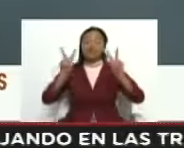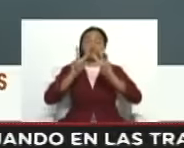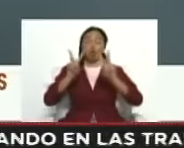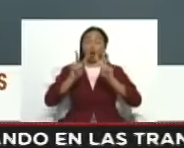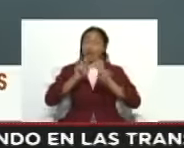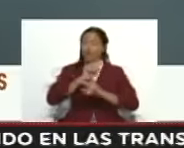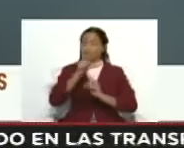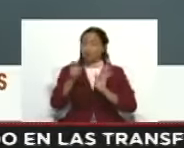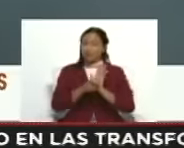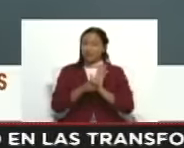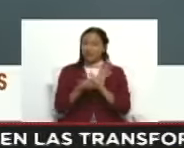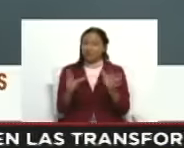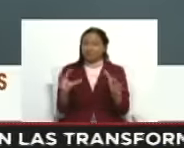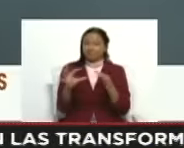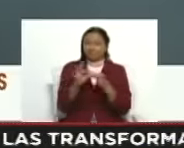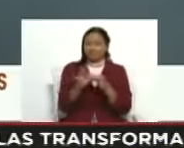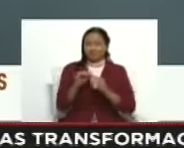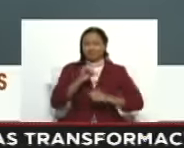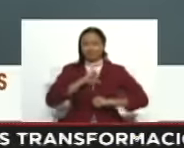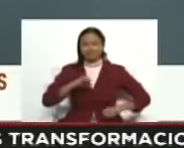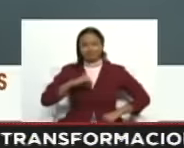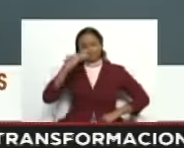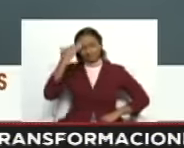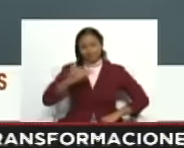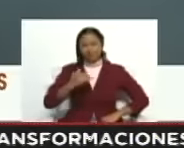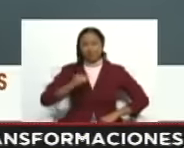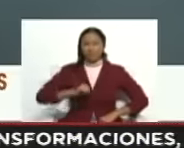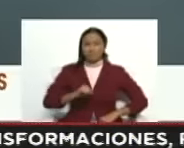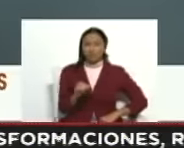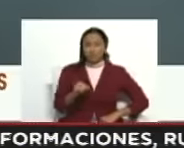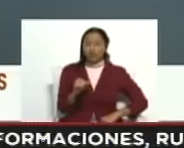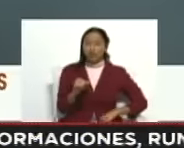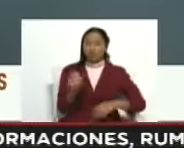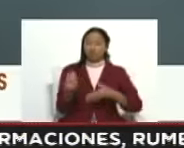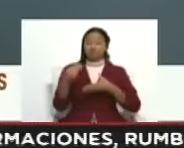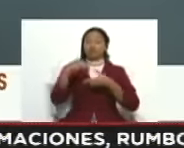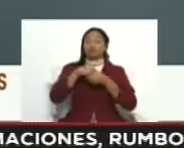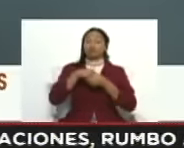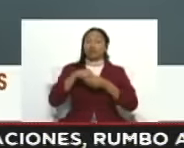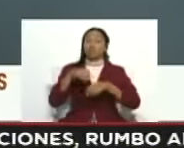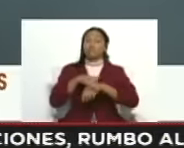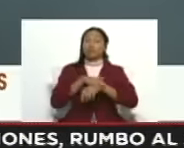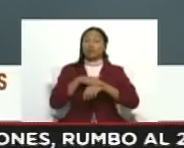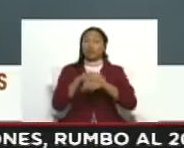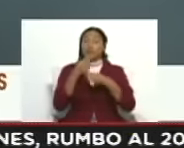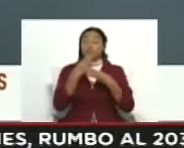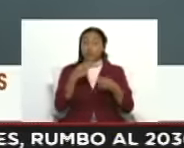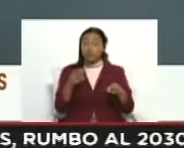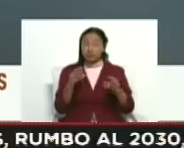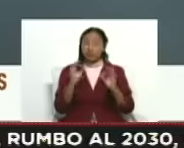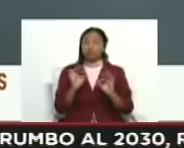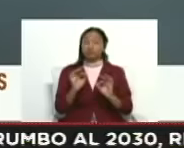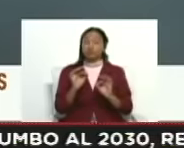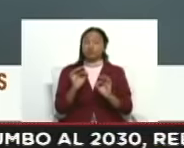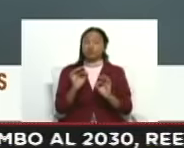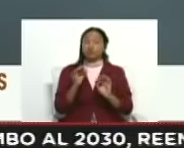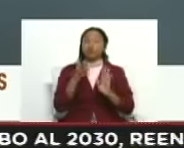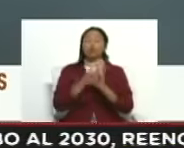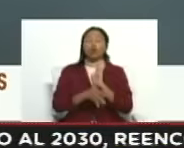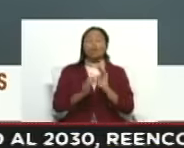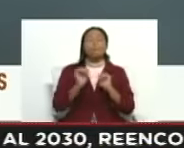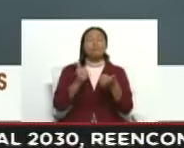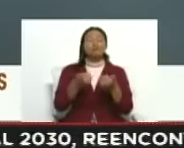alianza cívico-militar que se instaló acá a partir del triunfo constituyente del